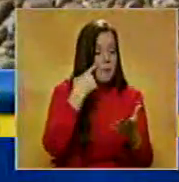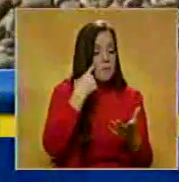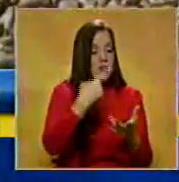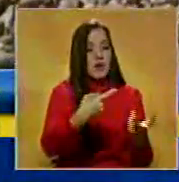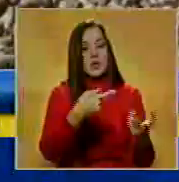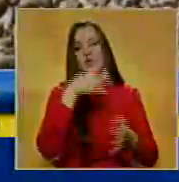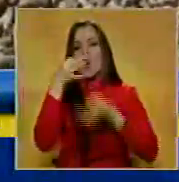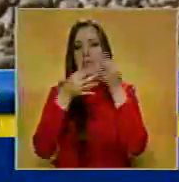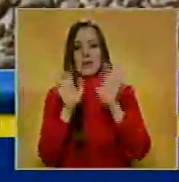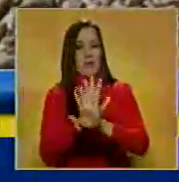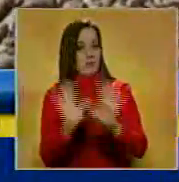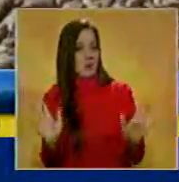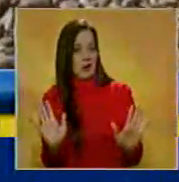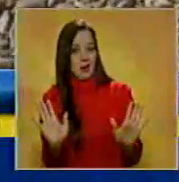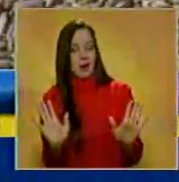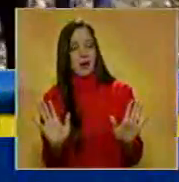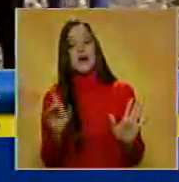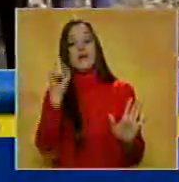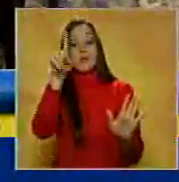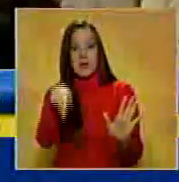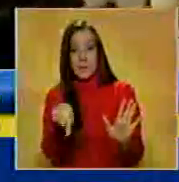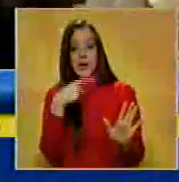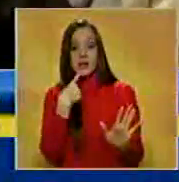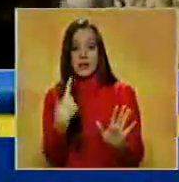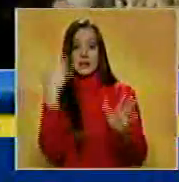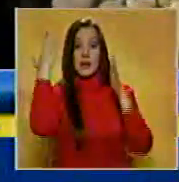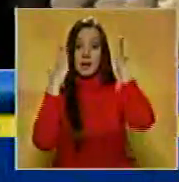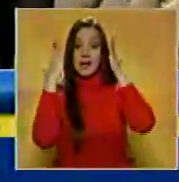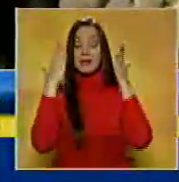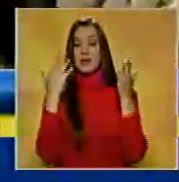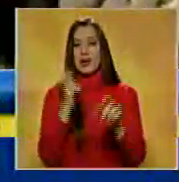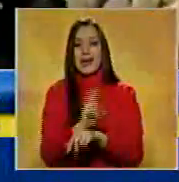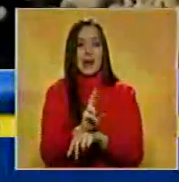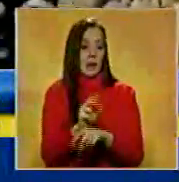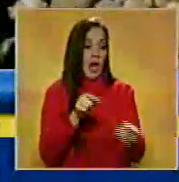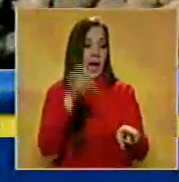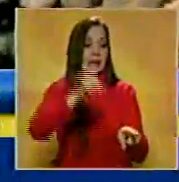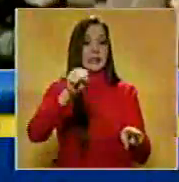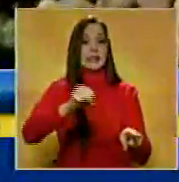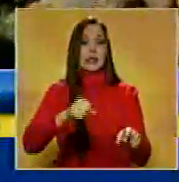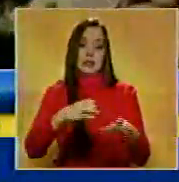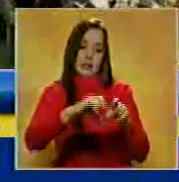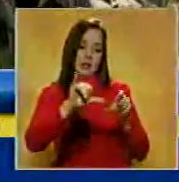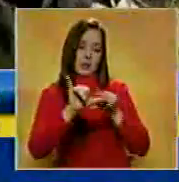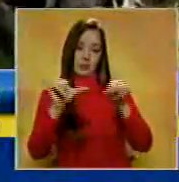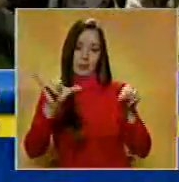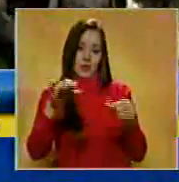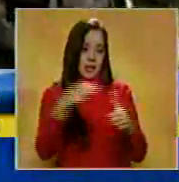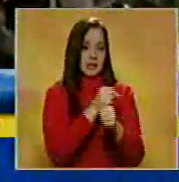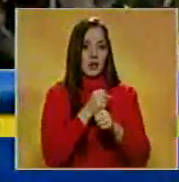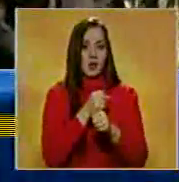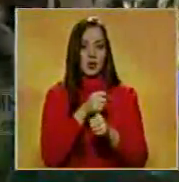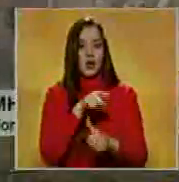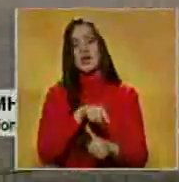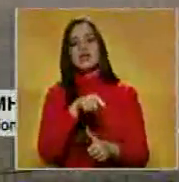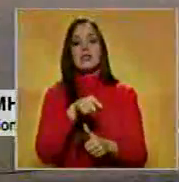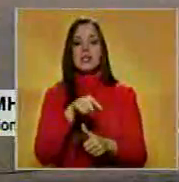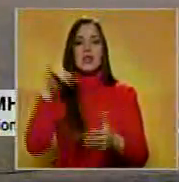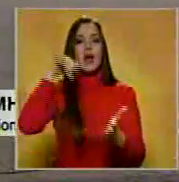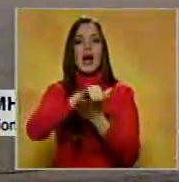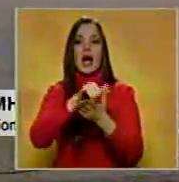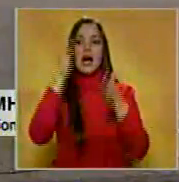detalles. Asimismo, el gabinete malasio resaltó que todavía es pronto para especular si las partes recientemente encontradas son del